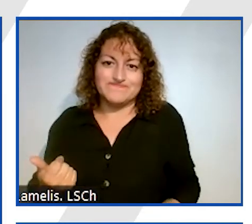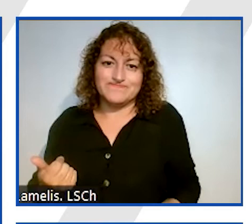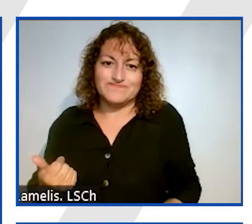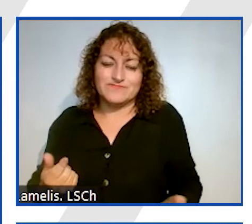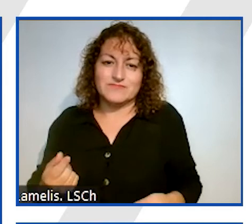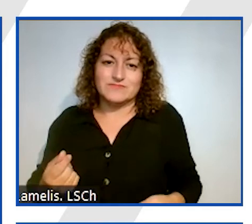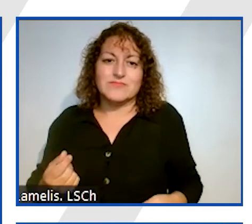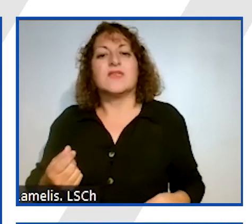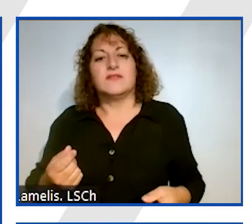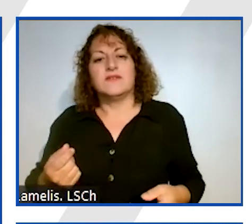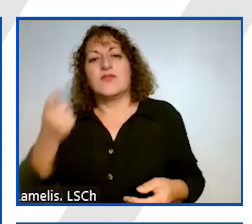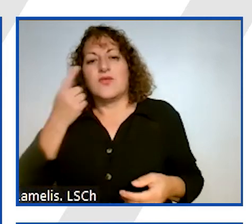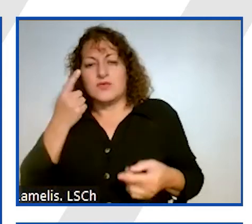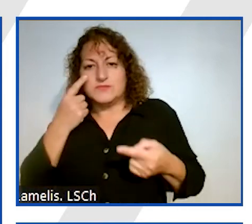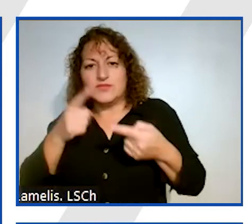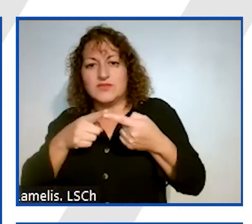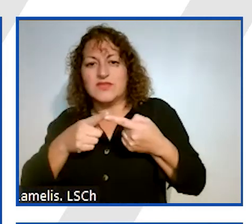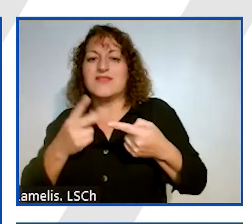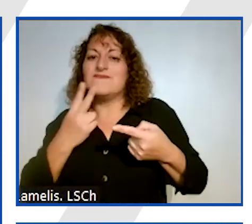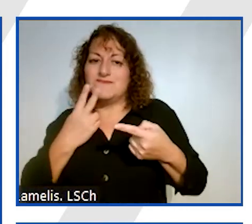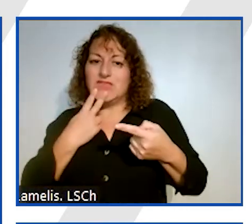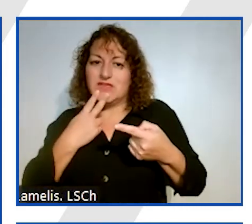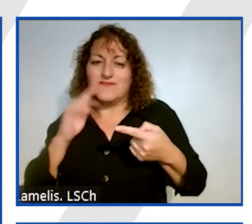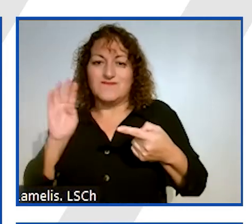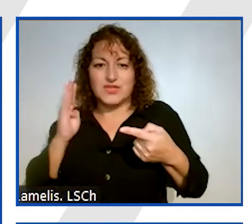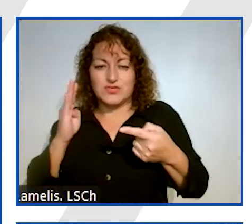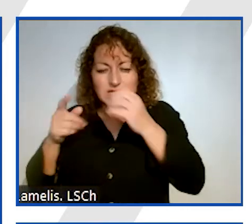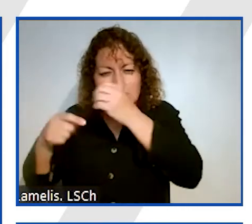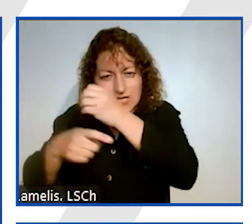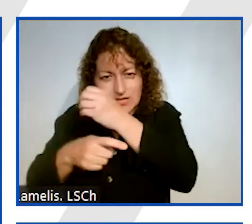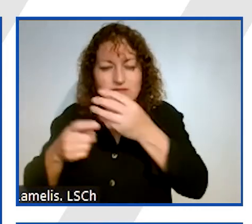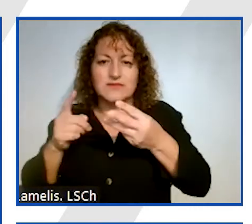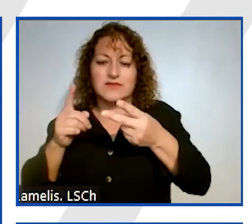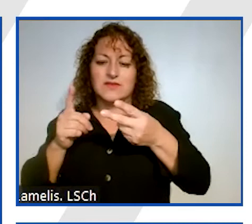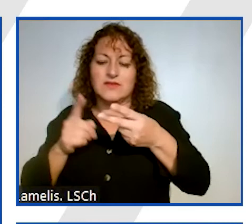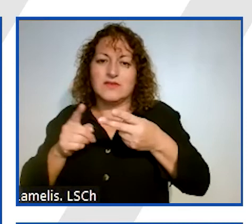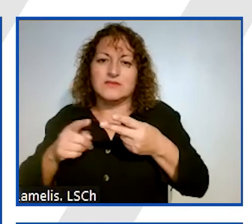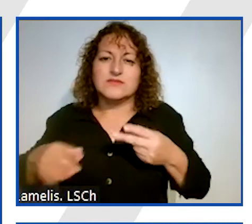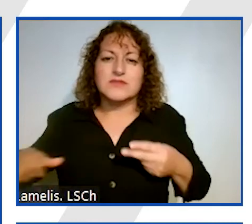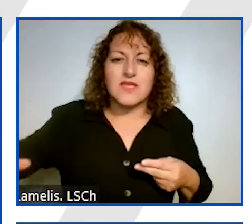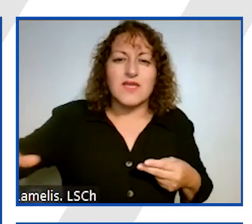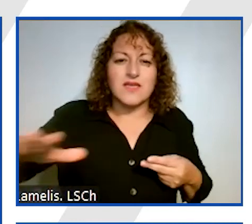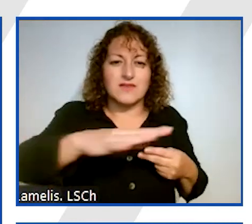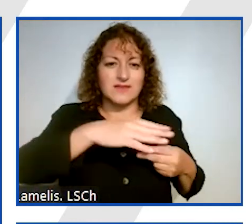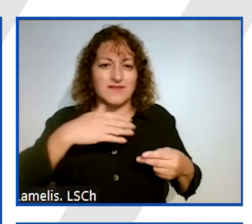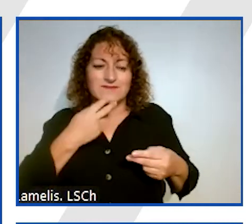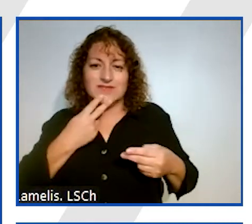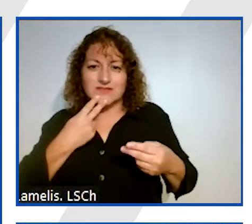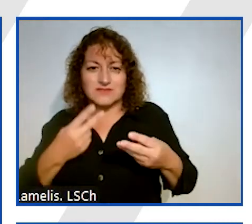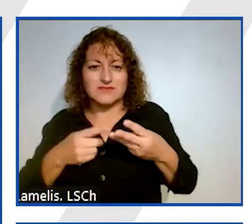conocimientos sobre su biología, sobre su distribución geográfica, sobre su hábitat y finalmente